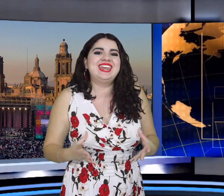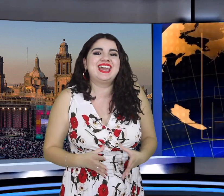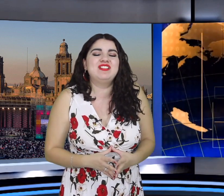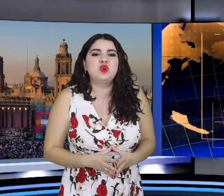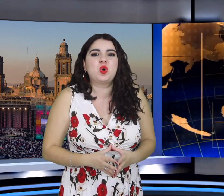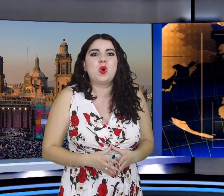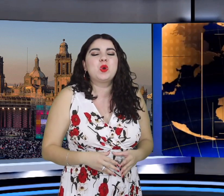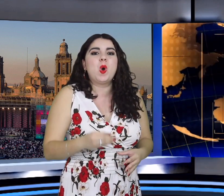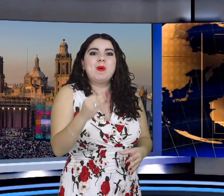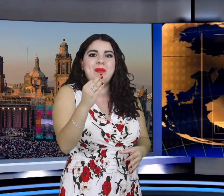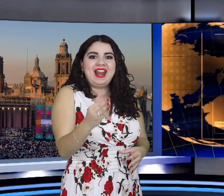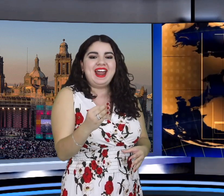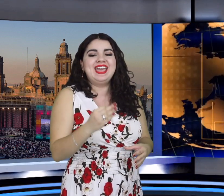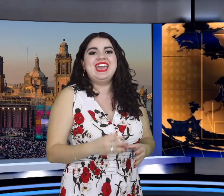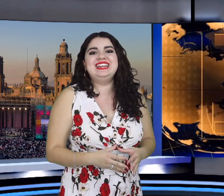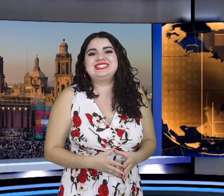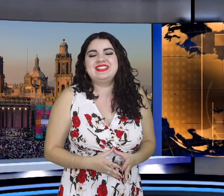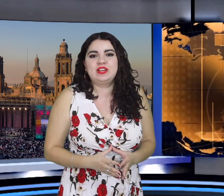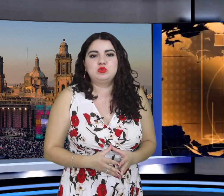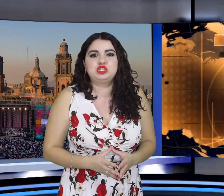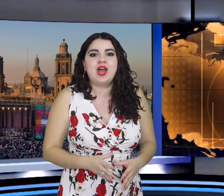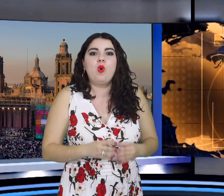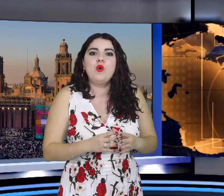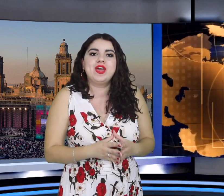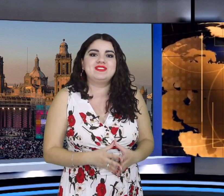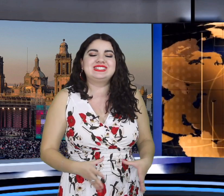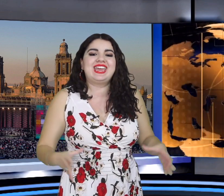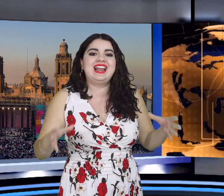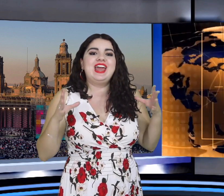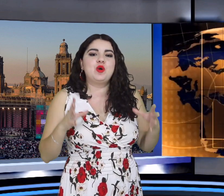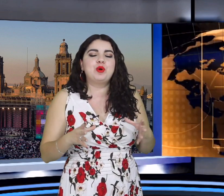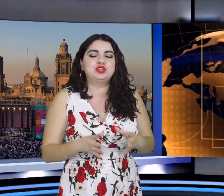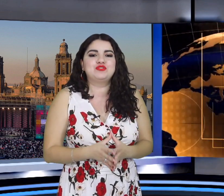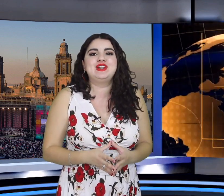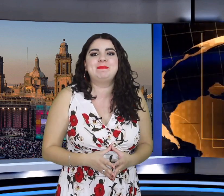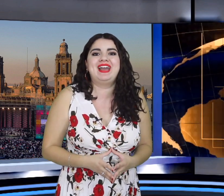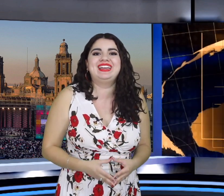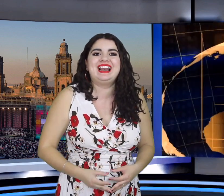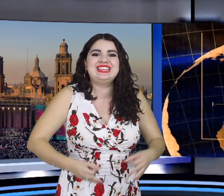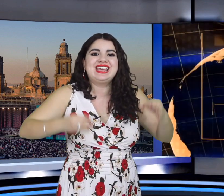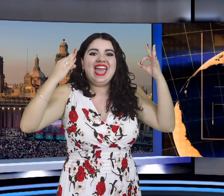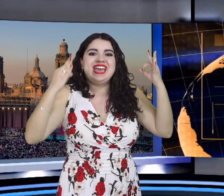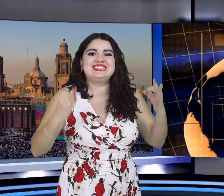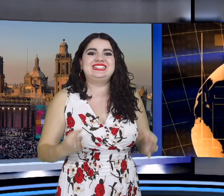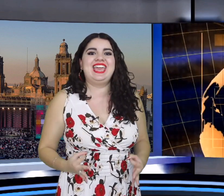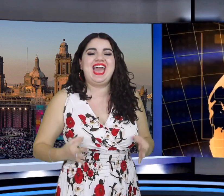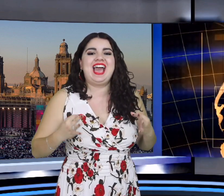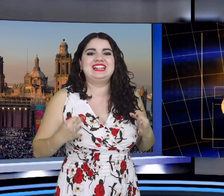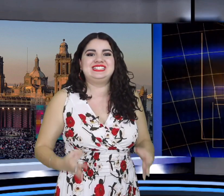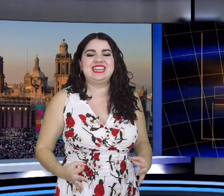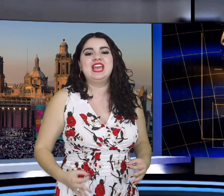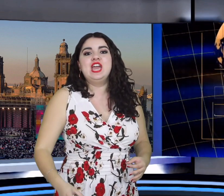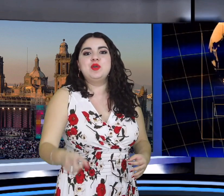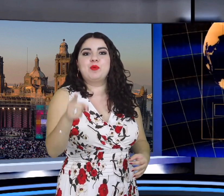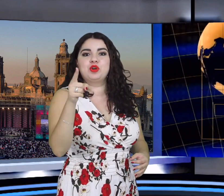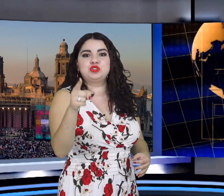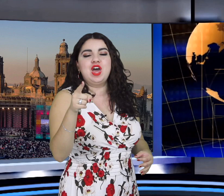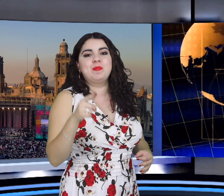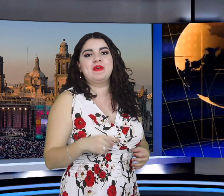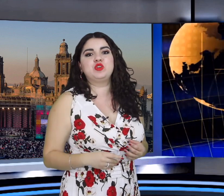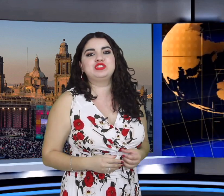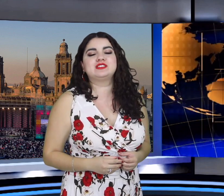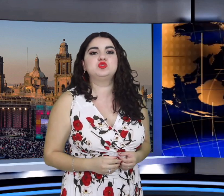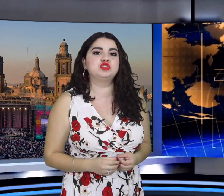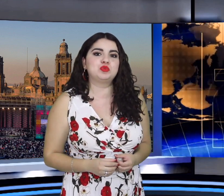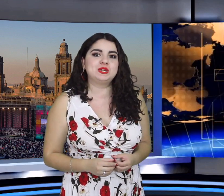se están negando con operar en Santa Lucía una vez que el aeropuerto Felipe Ángeles esté al 100. Y por otro